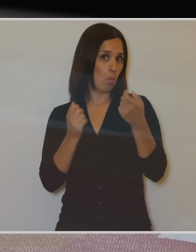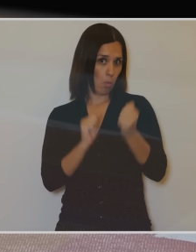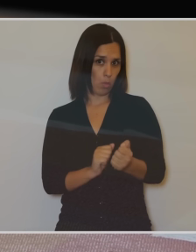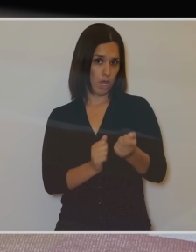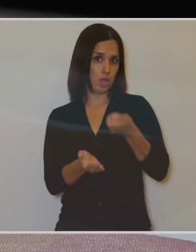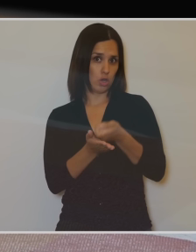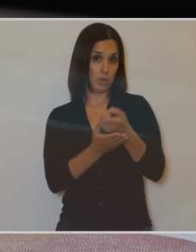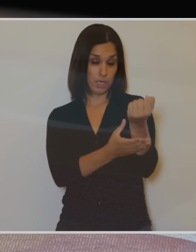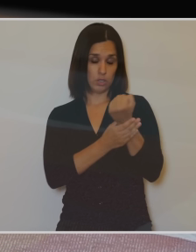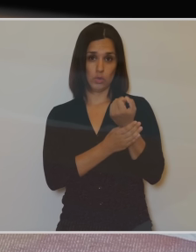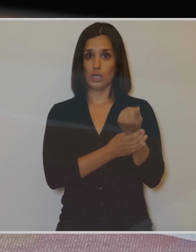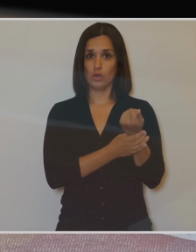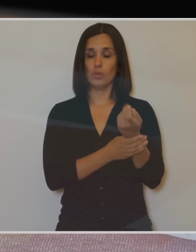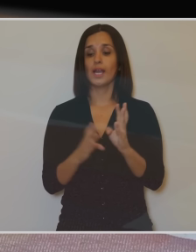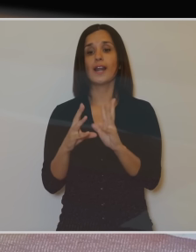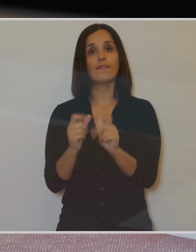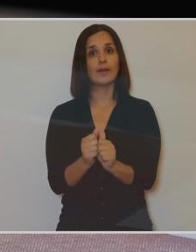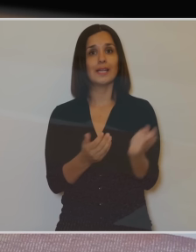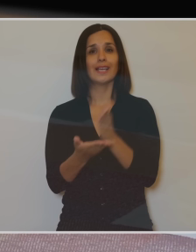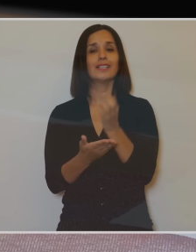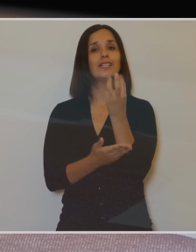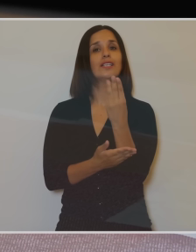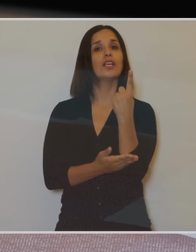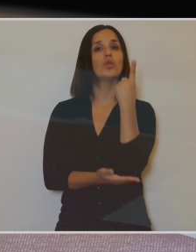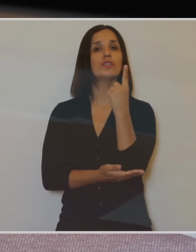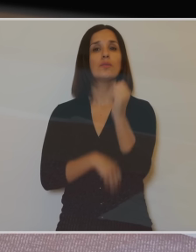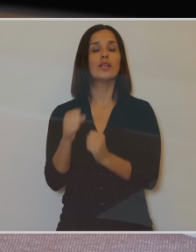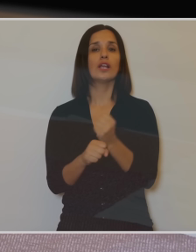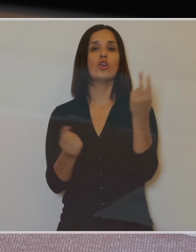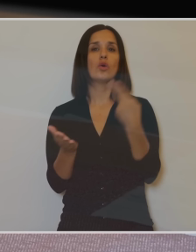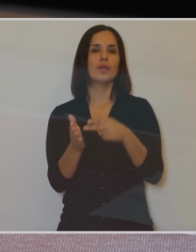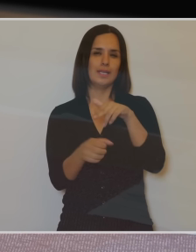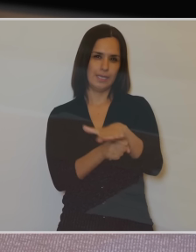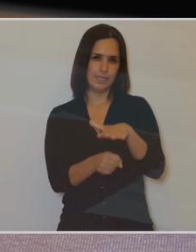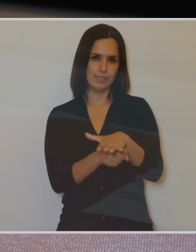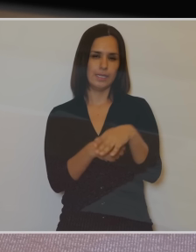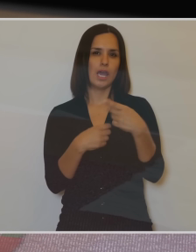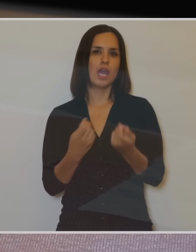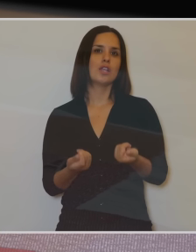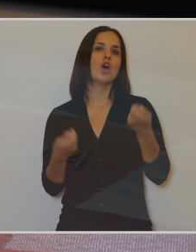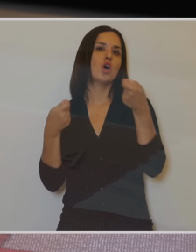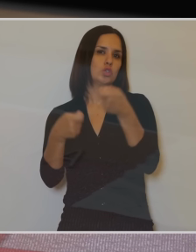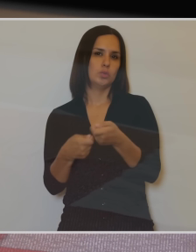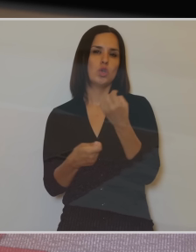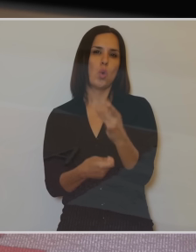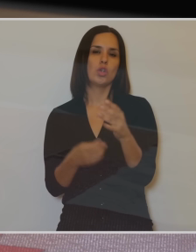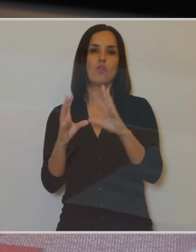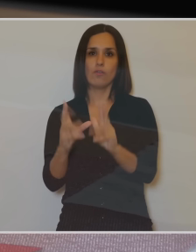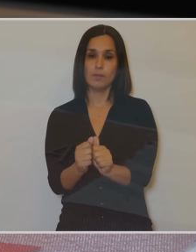Yuvisa, pueden cobrar esta ayuda económica las familias que al 31 de diciembre del año 2015 hayan tenido subsidio único